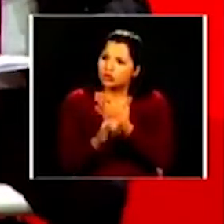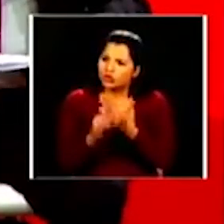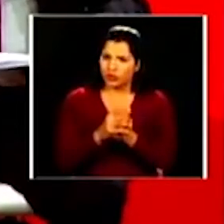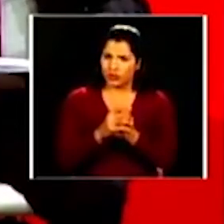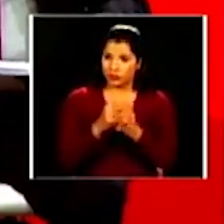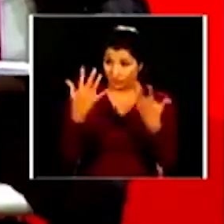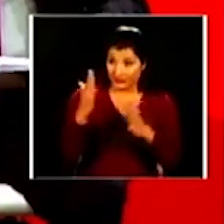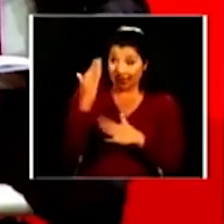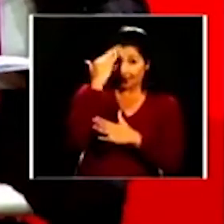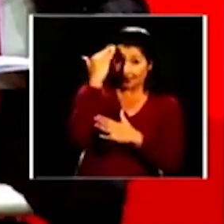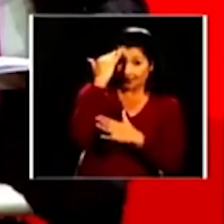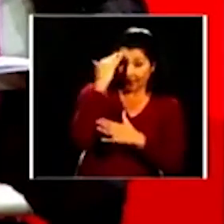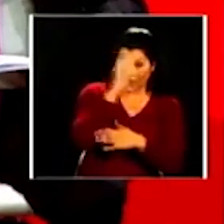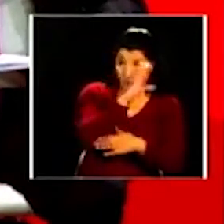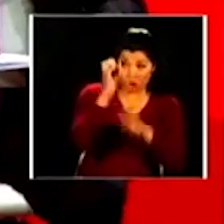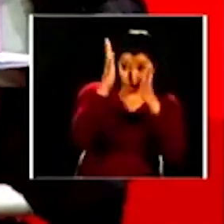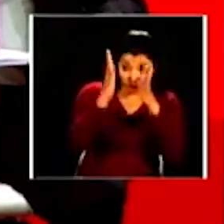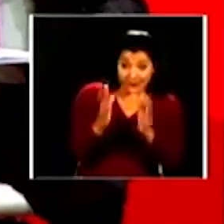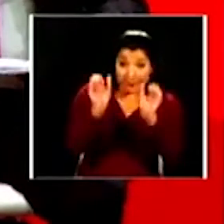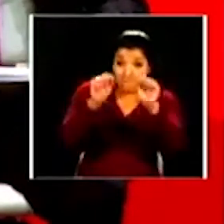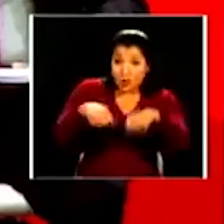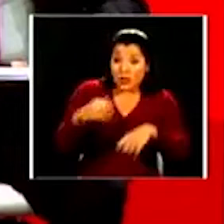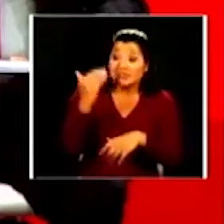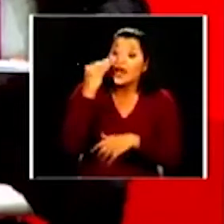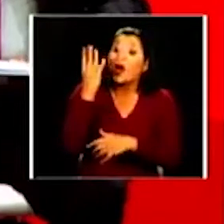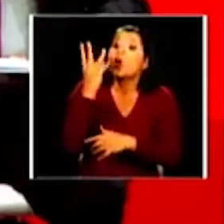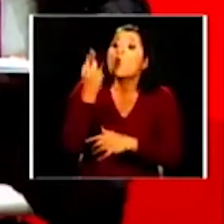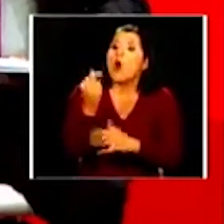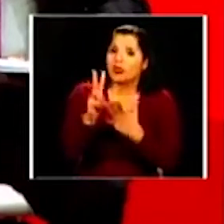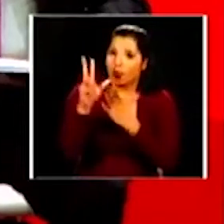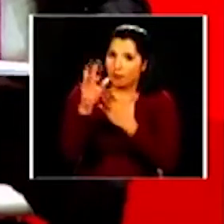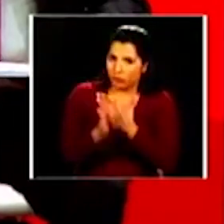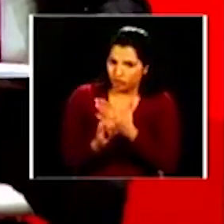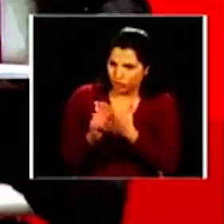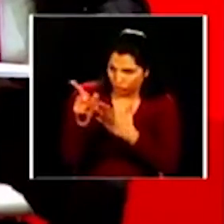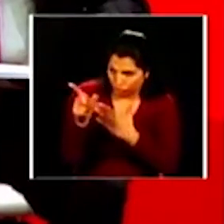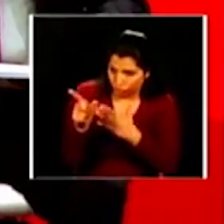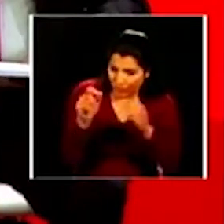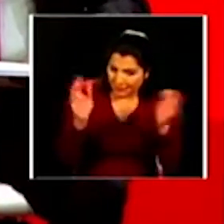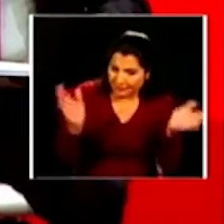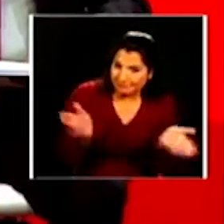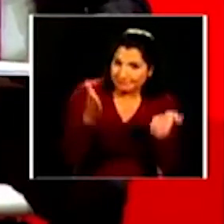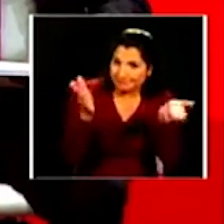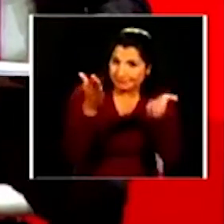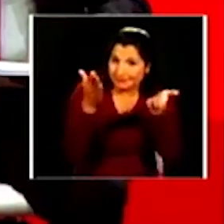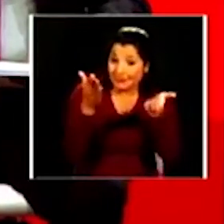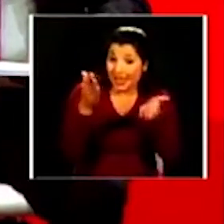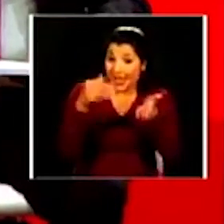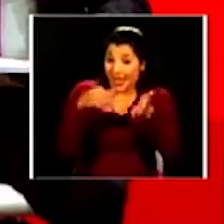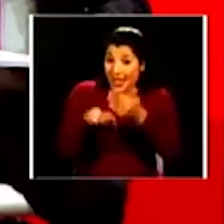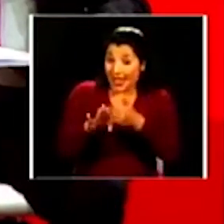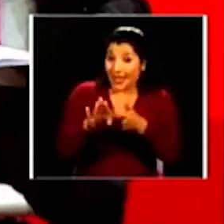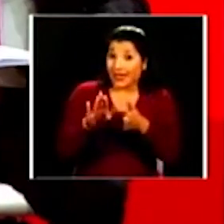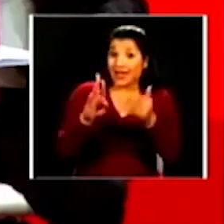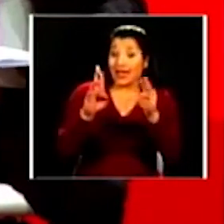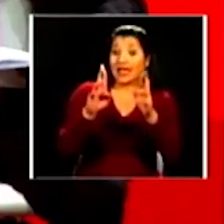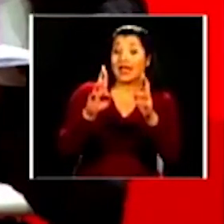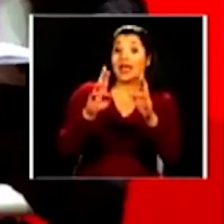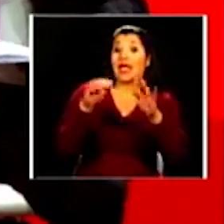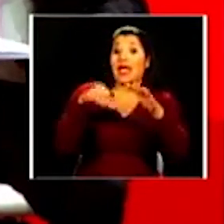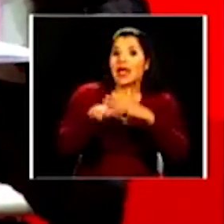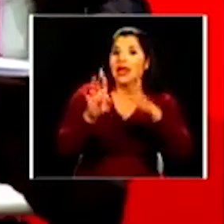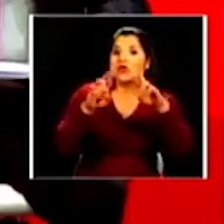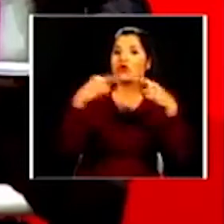los costarricenses tener una idea de cuántos proyectos estarían ustedes impulsando en ese periodo de sesiones o en esos periodos de